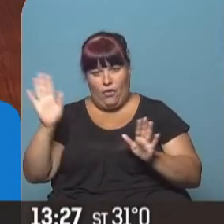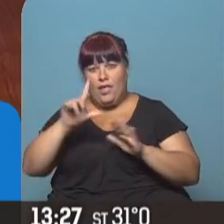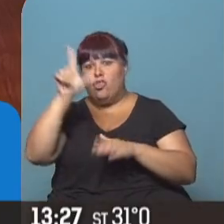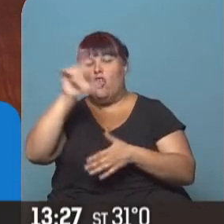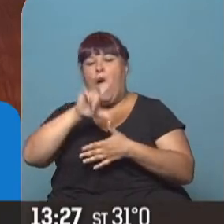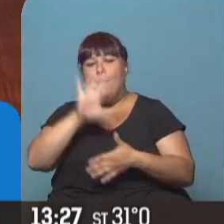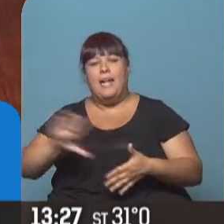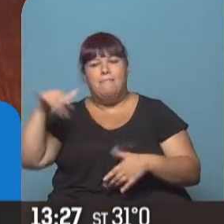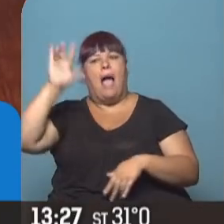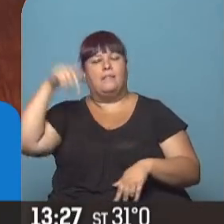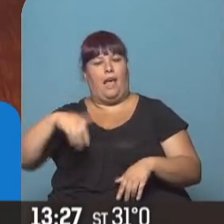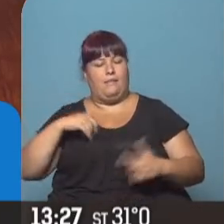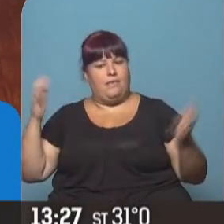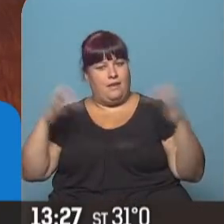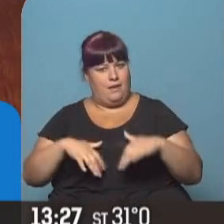América Latina.